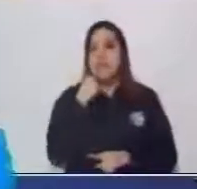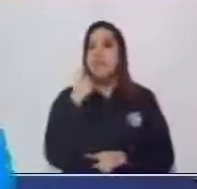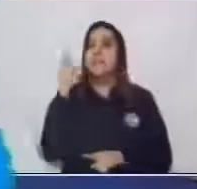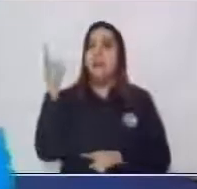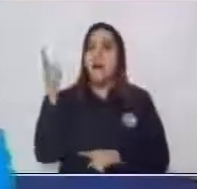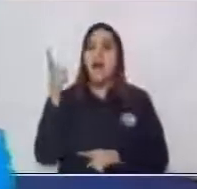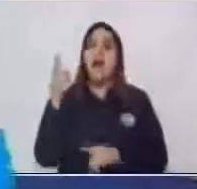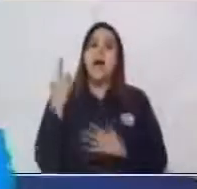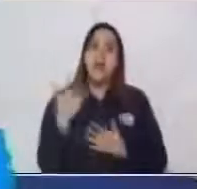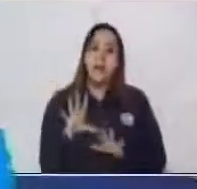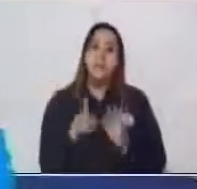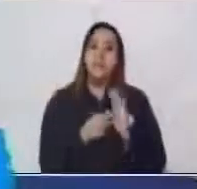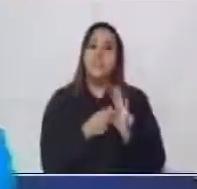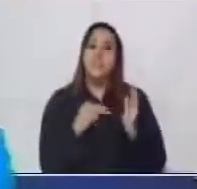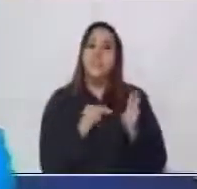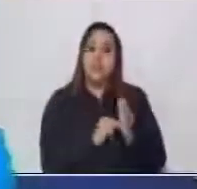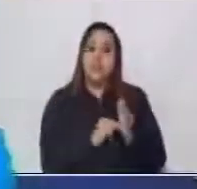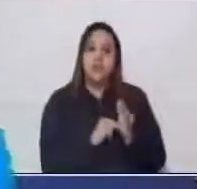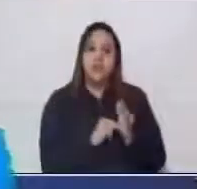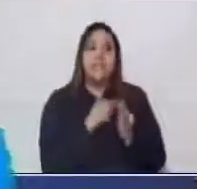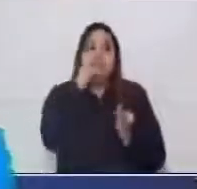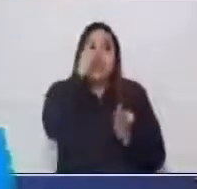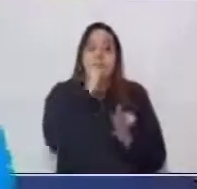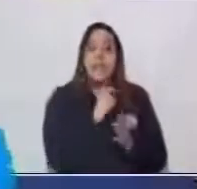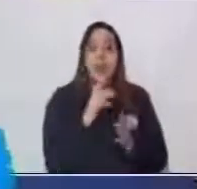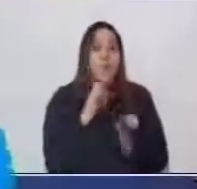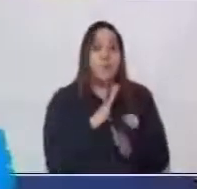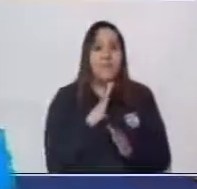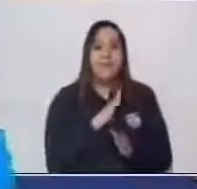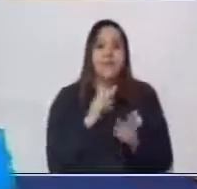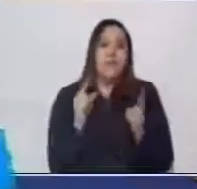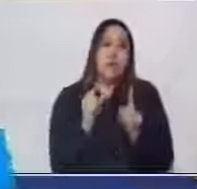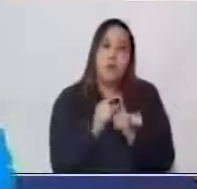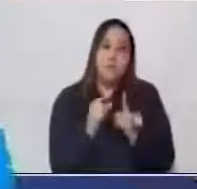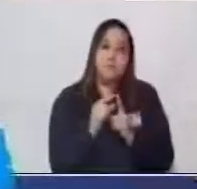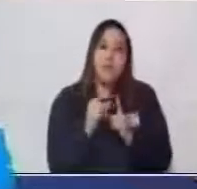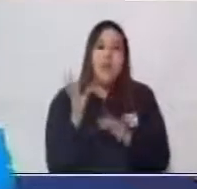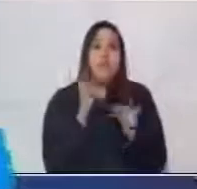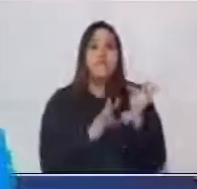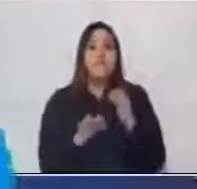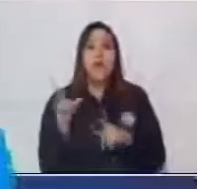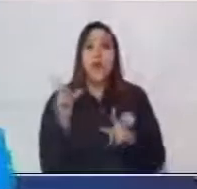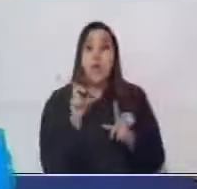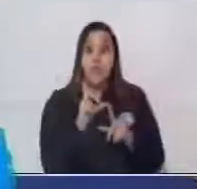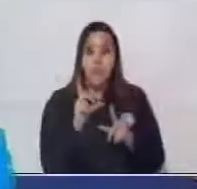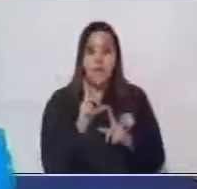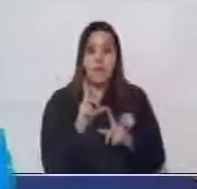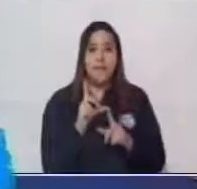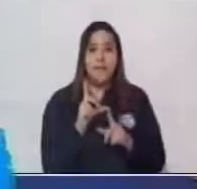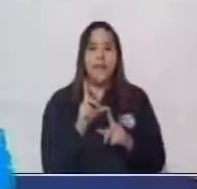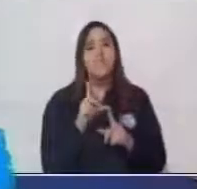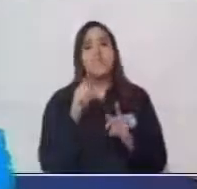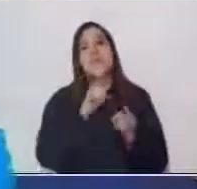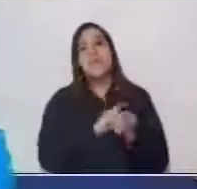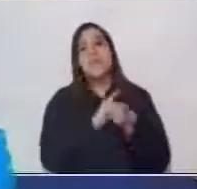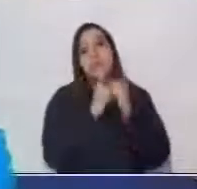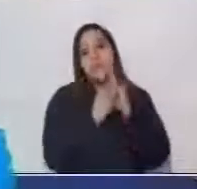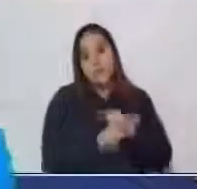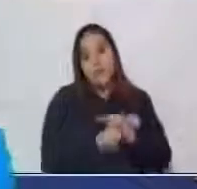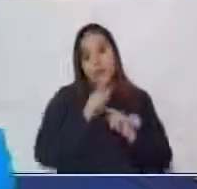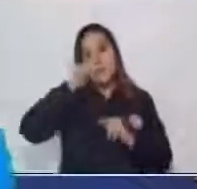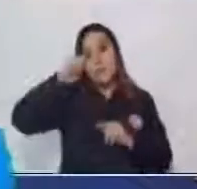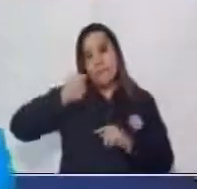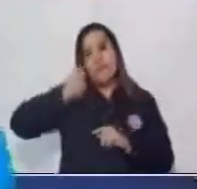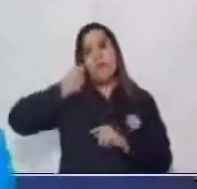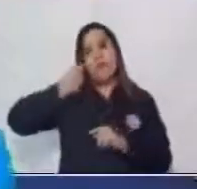son aquellas que omiten o se comen, por decirlo de alguna manera, las preposiciones o conjunciones y en